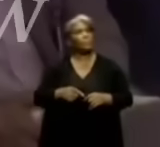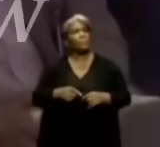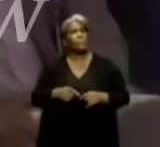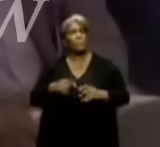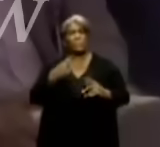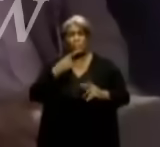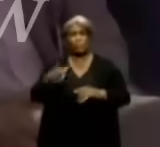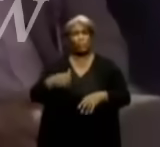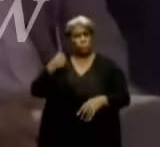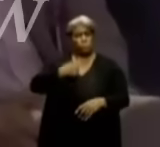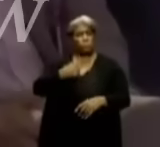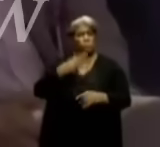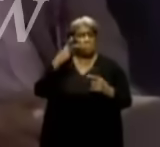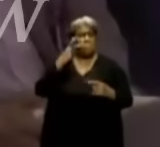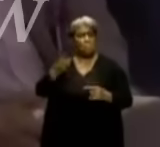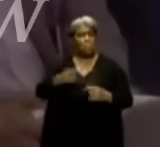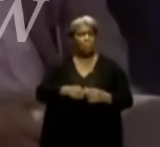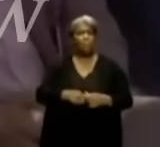tiene. Sí, sí, yo lo veré, sí.